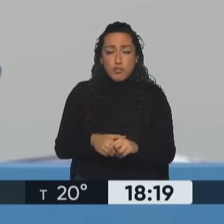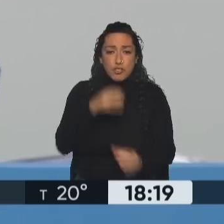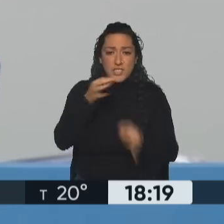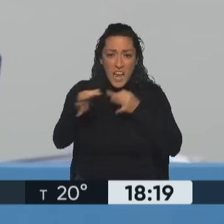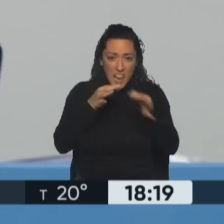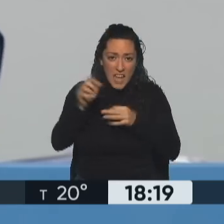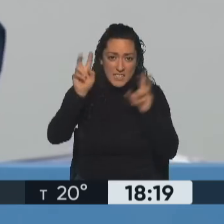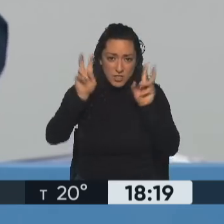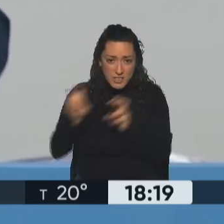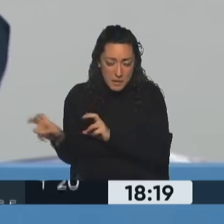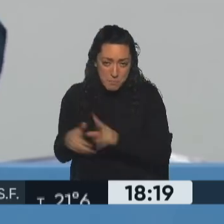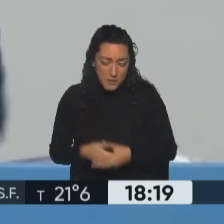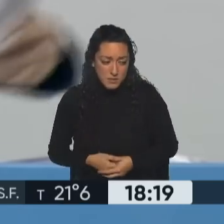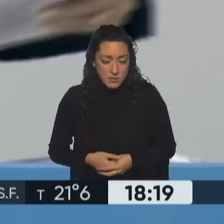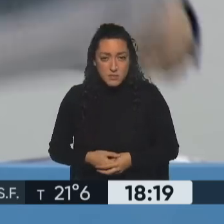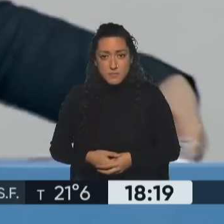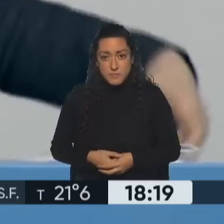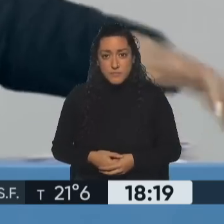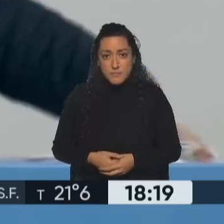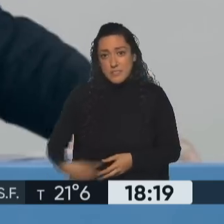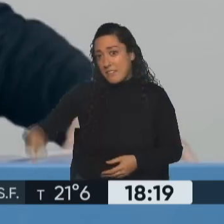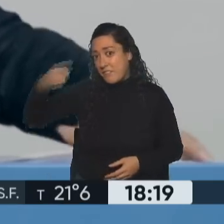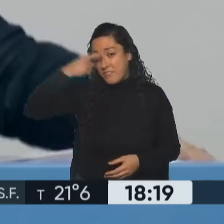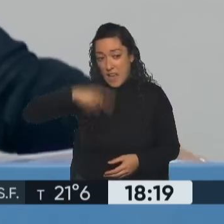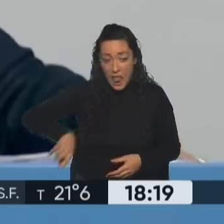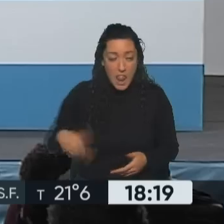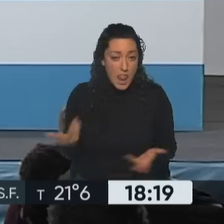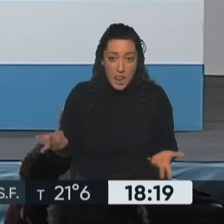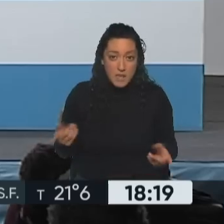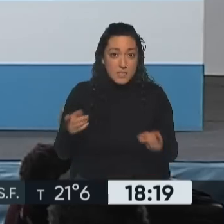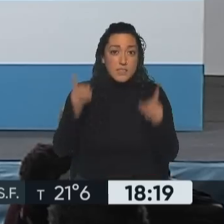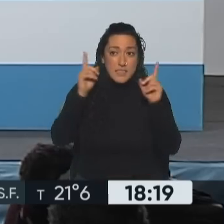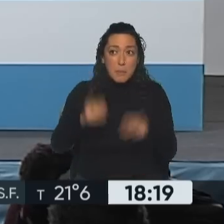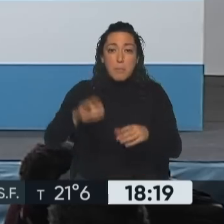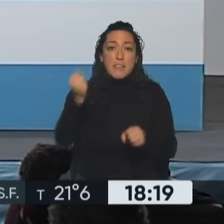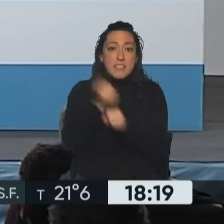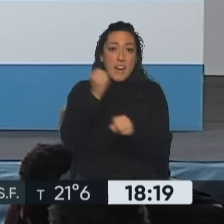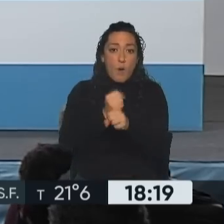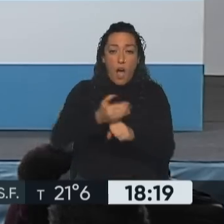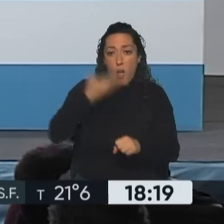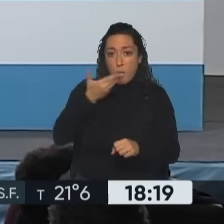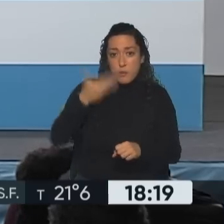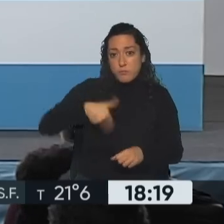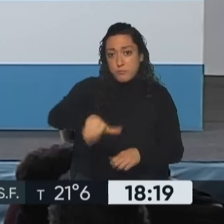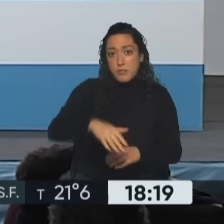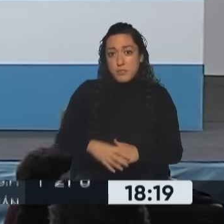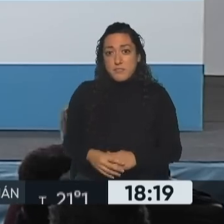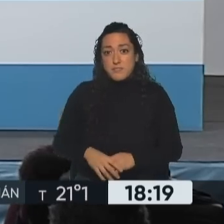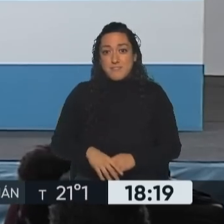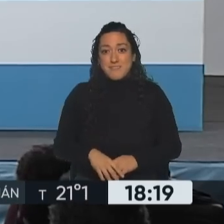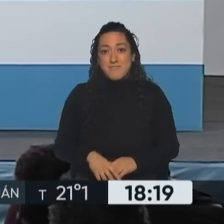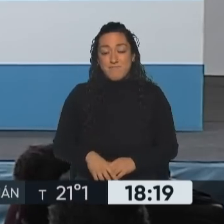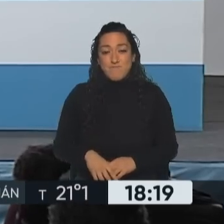y finalmente, bueno, también iba a hablar del trabajo, pero ya es como que mucho tiempo, ¿no?